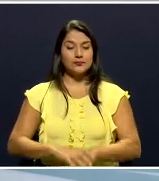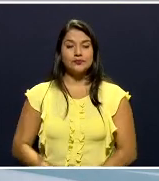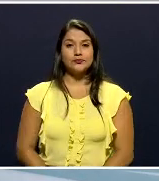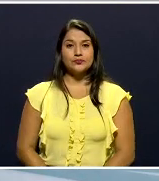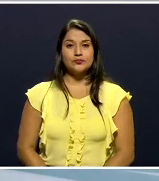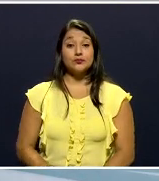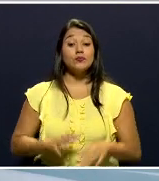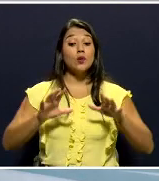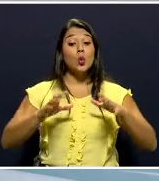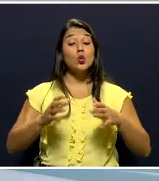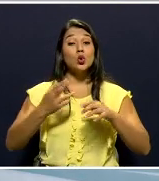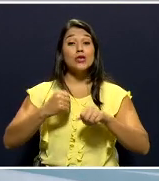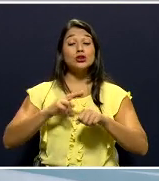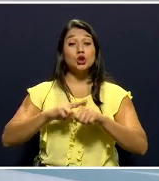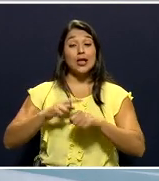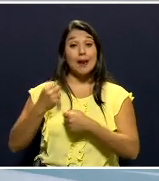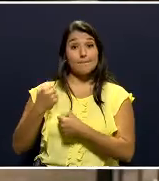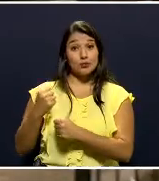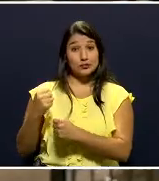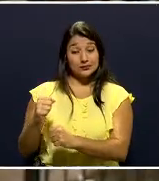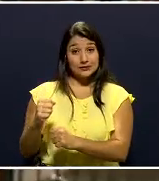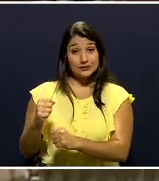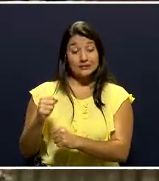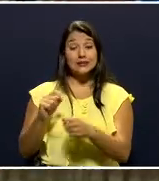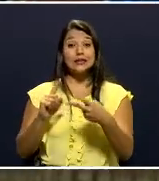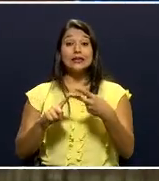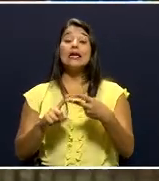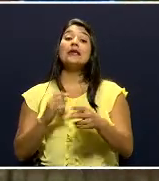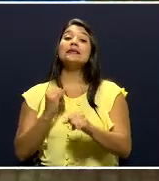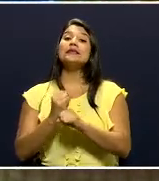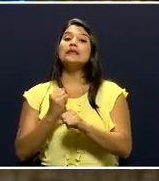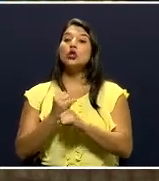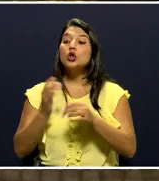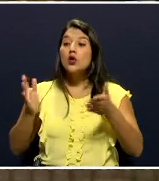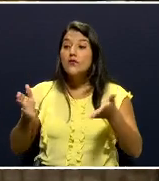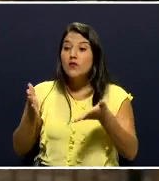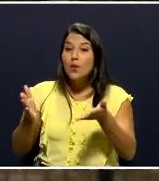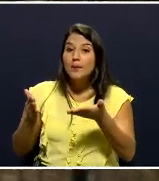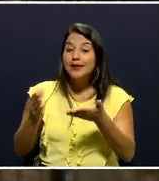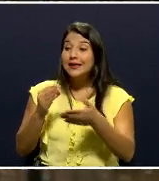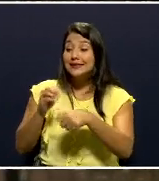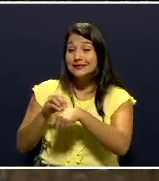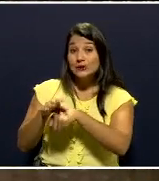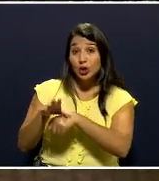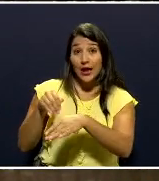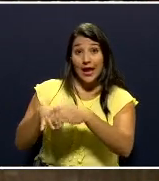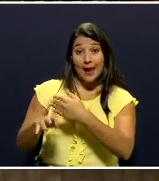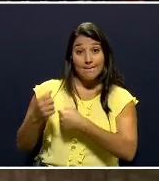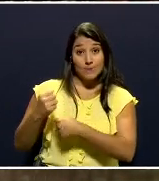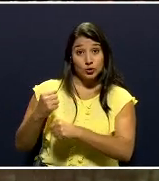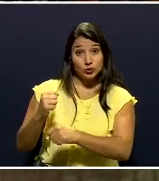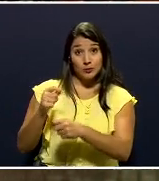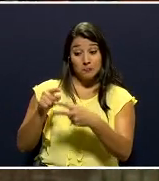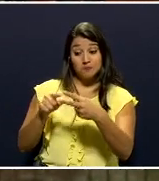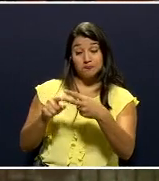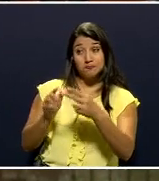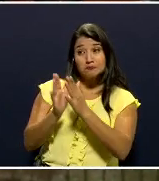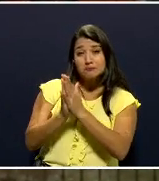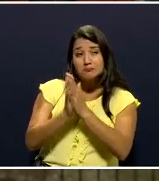Y la Unión Nacional de Gobiernos Locales y el Instituto de Fomento y Asesoría Municipal solicitaron a